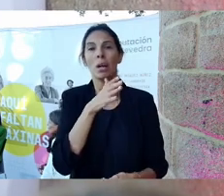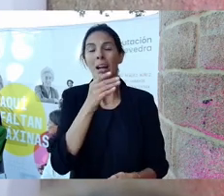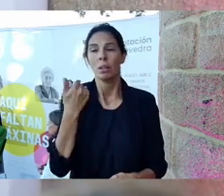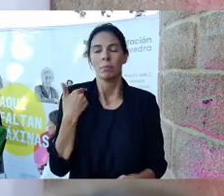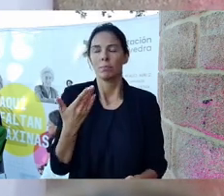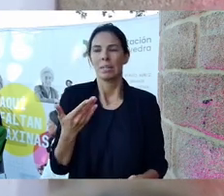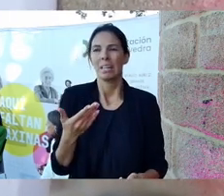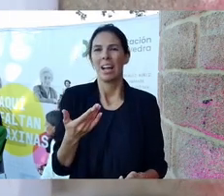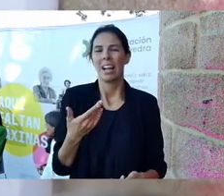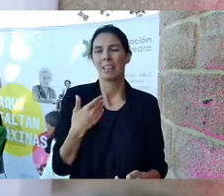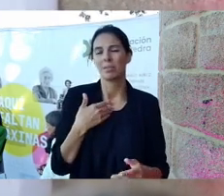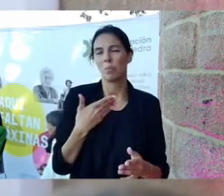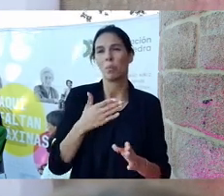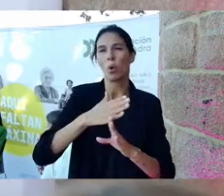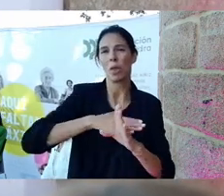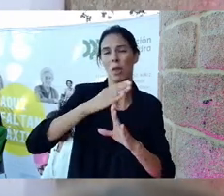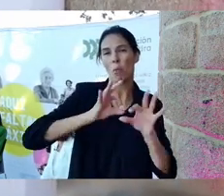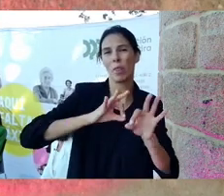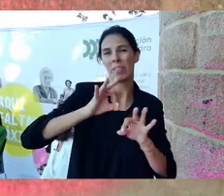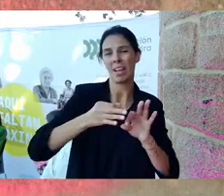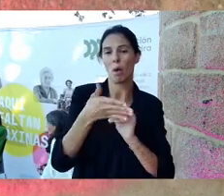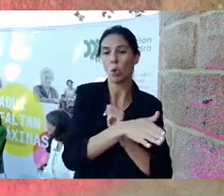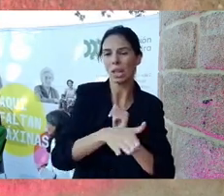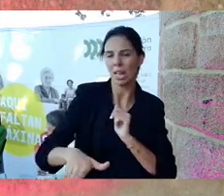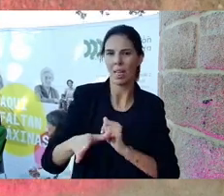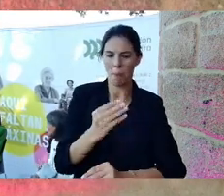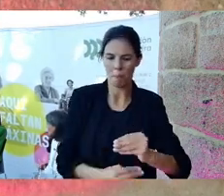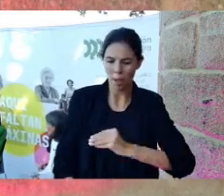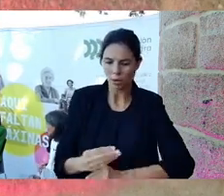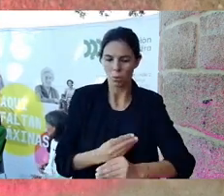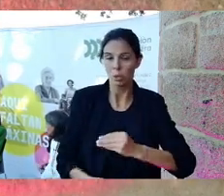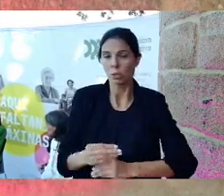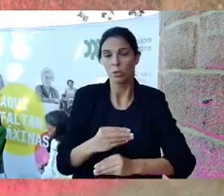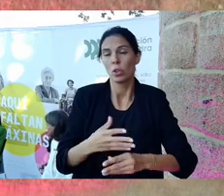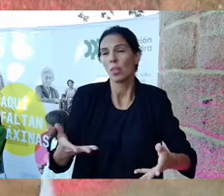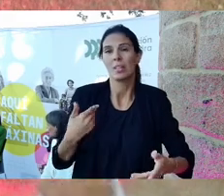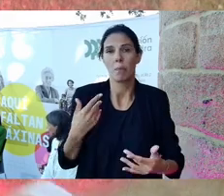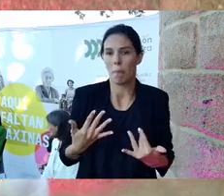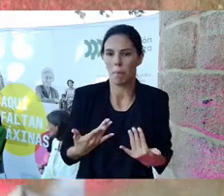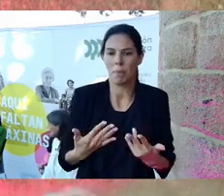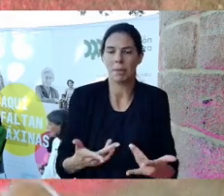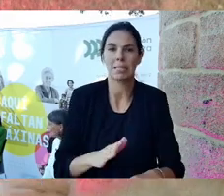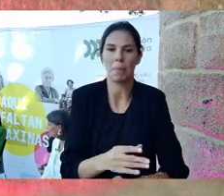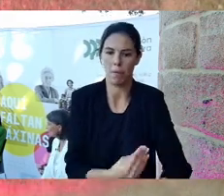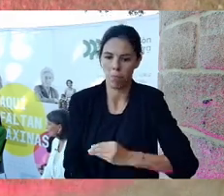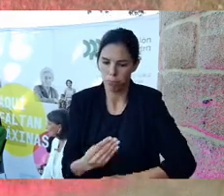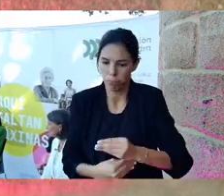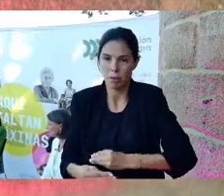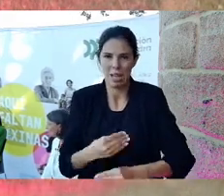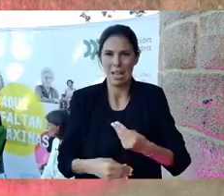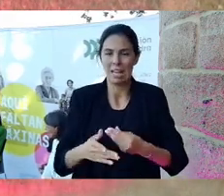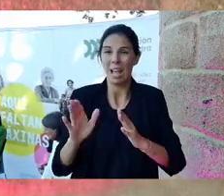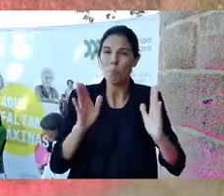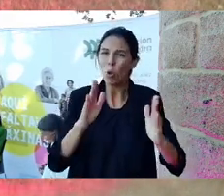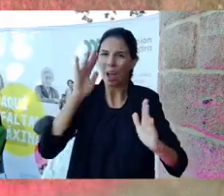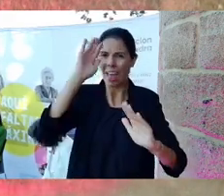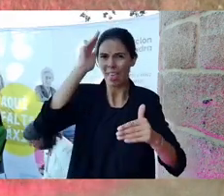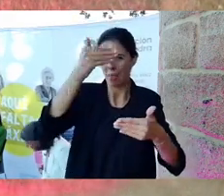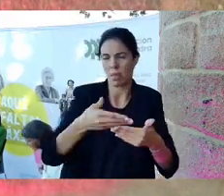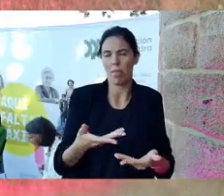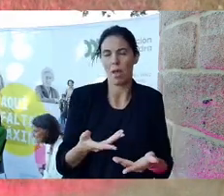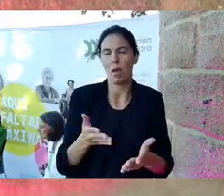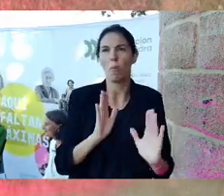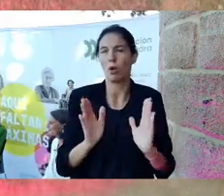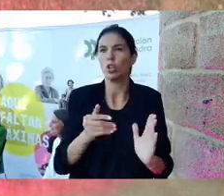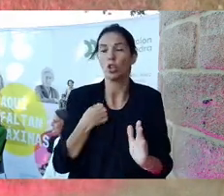entre otras cosas porque había una mortandad altísima en los partos y en consecuencia había que darse prisa para reproducirse. La Edad Media